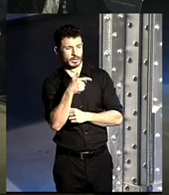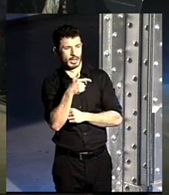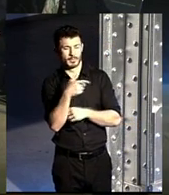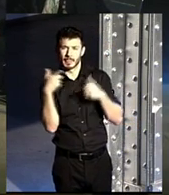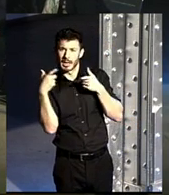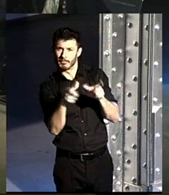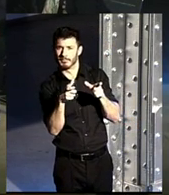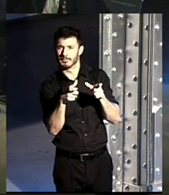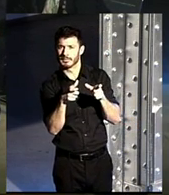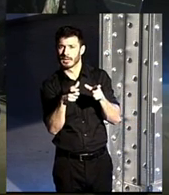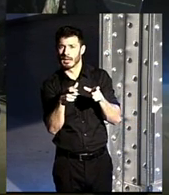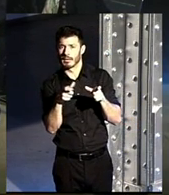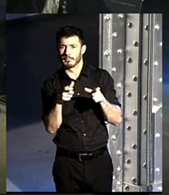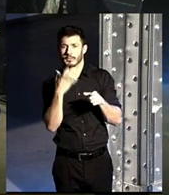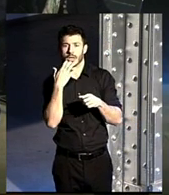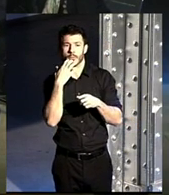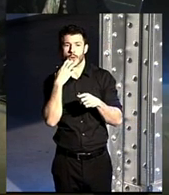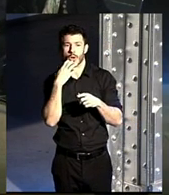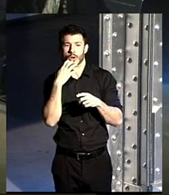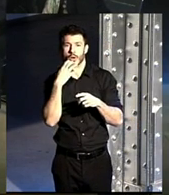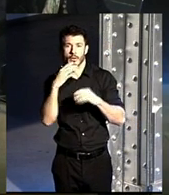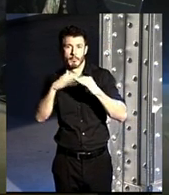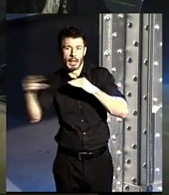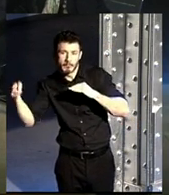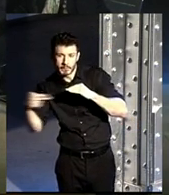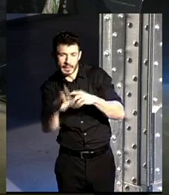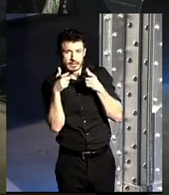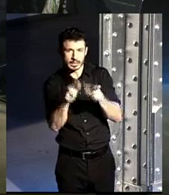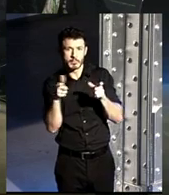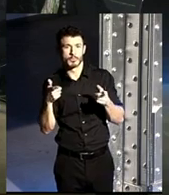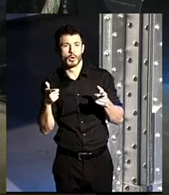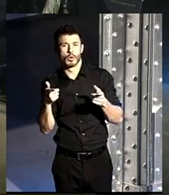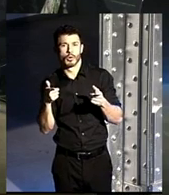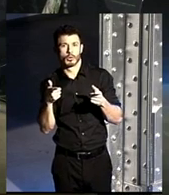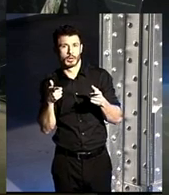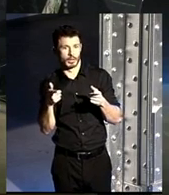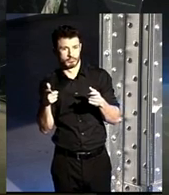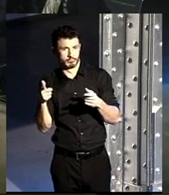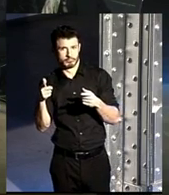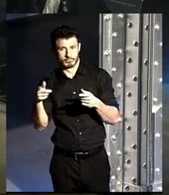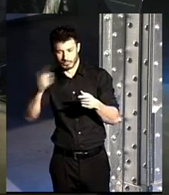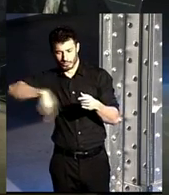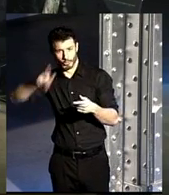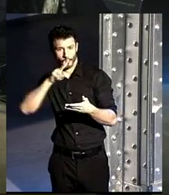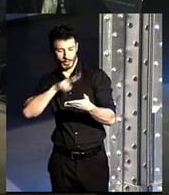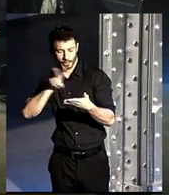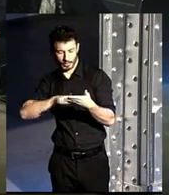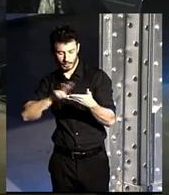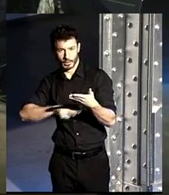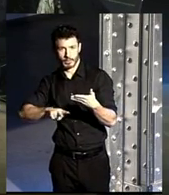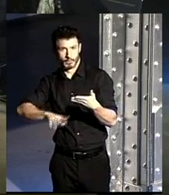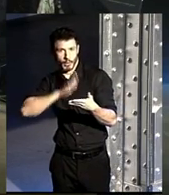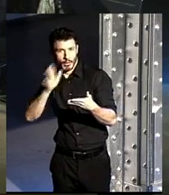ejemplo, peces de los abismos, Sí, ¿ves? páginas que no se ven. todos los lectores Sí. nos hemos Sí, pasado por a eso. toda velocidad.